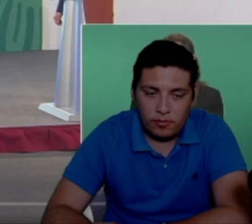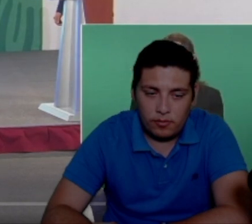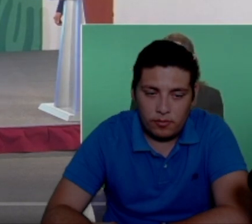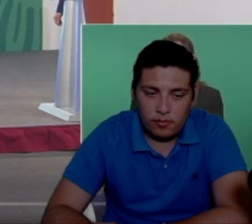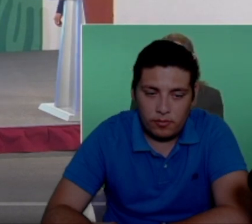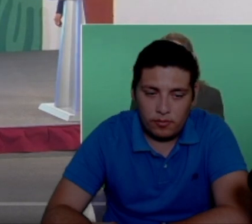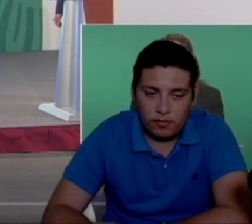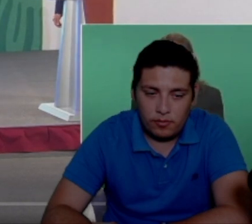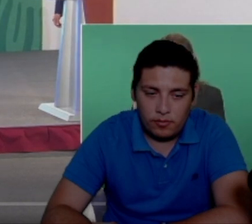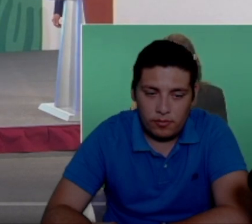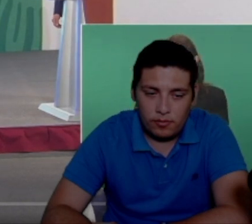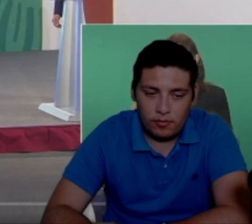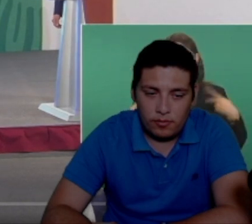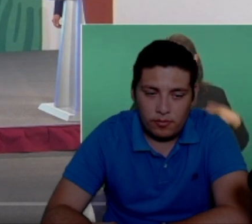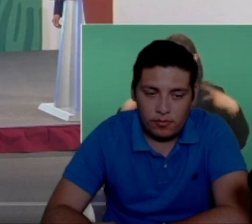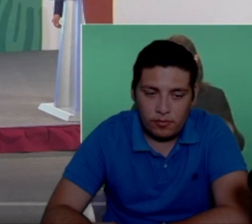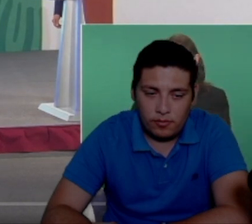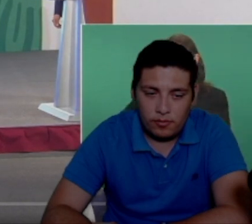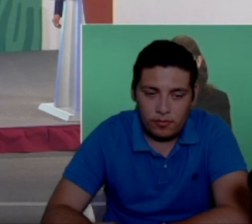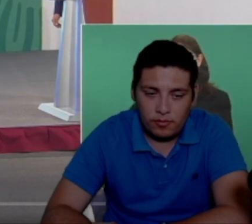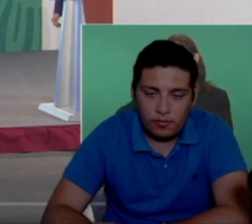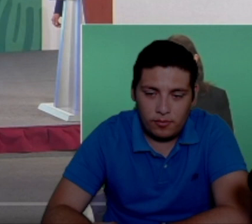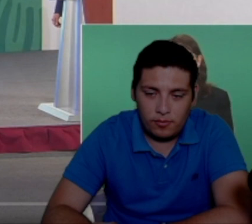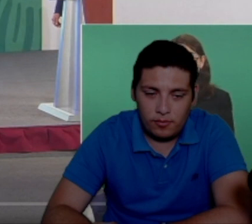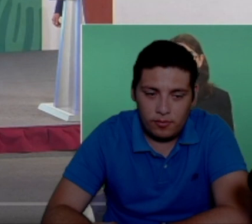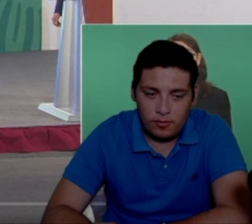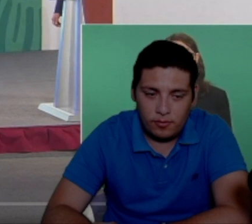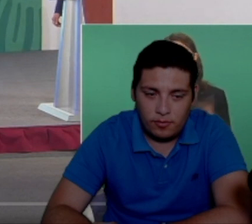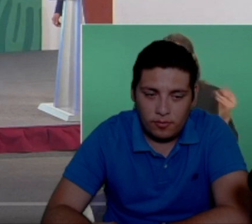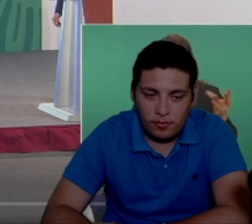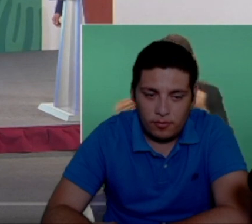Con un muerto y varios heridos a su cuenta.